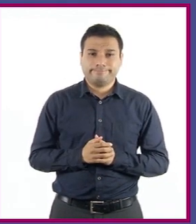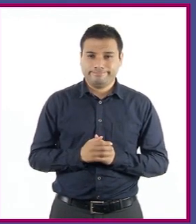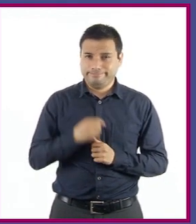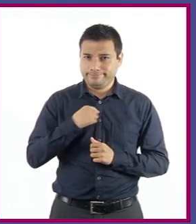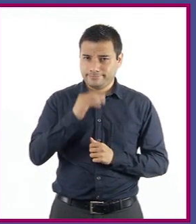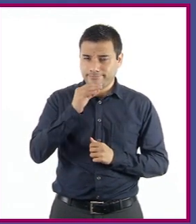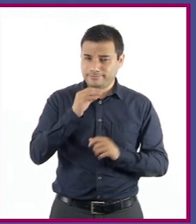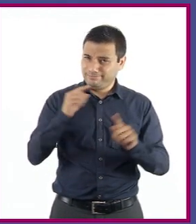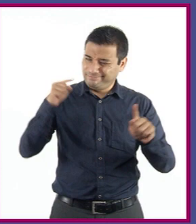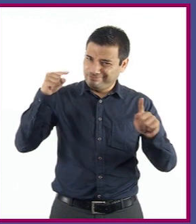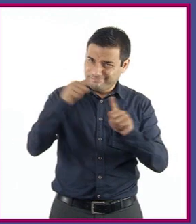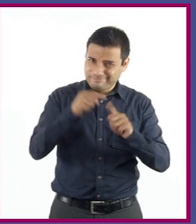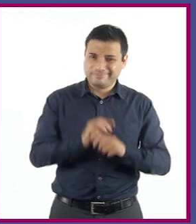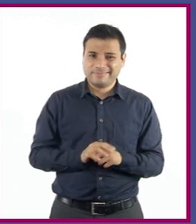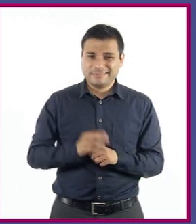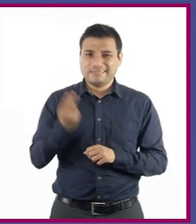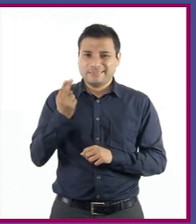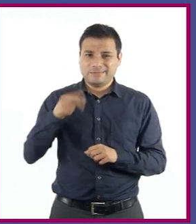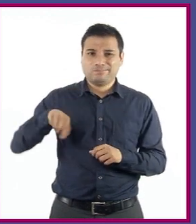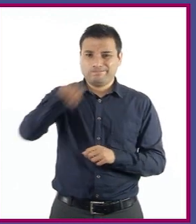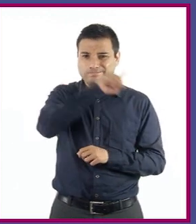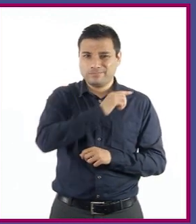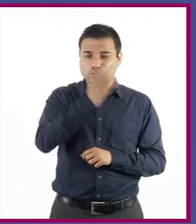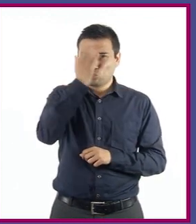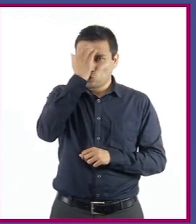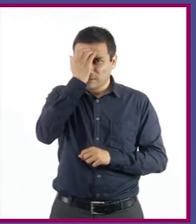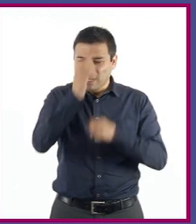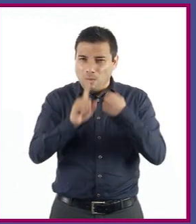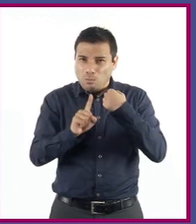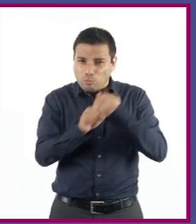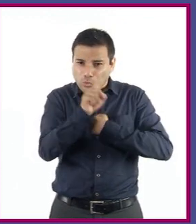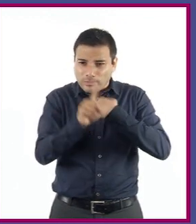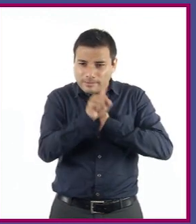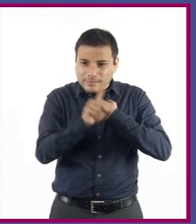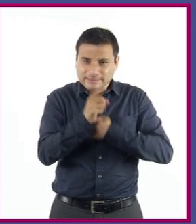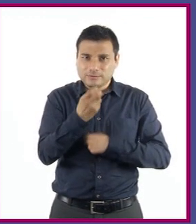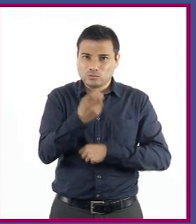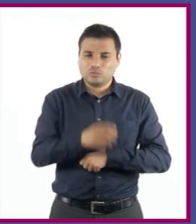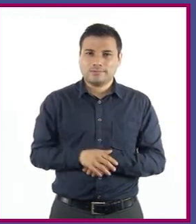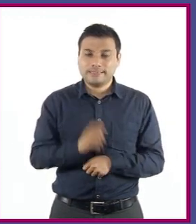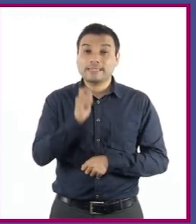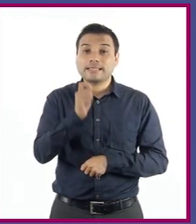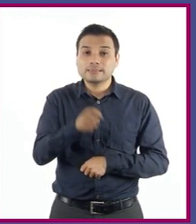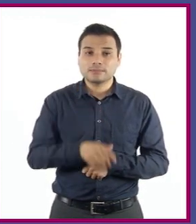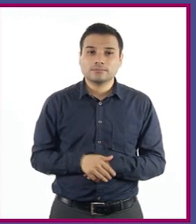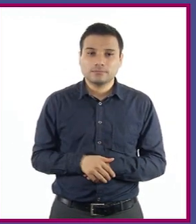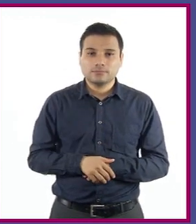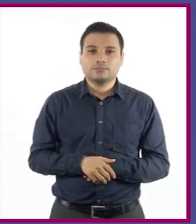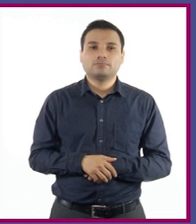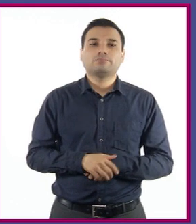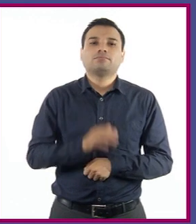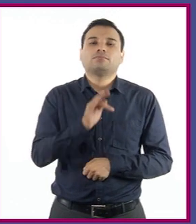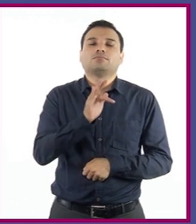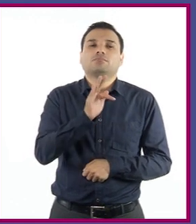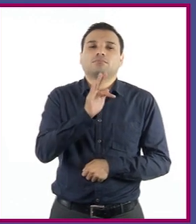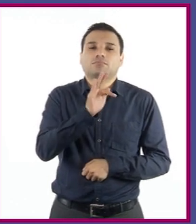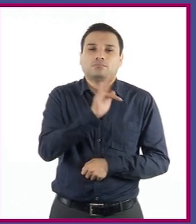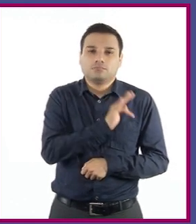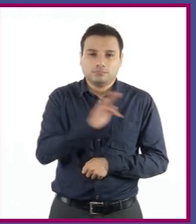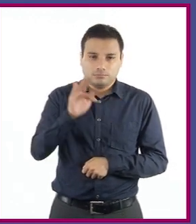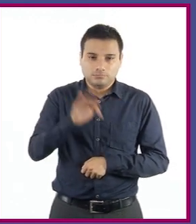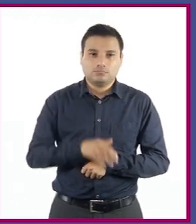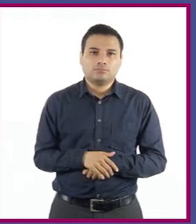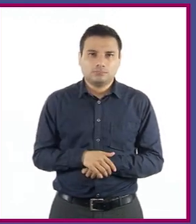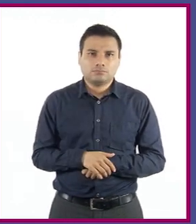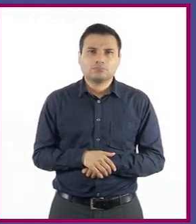nos permite delimitar el asunto o problemática que estamos abordando y probablemente con la intención de